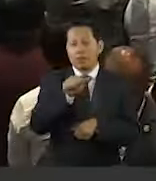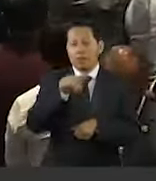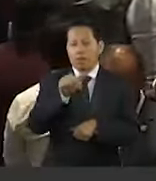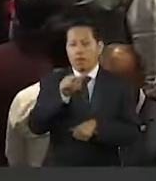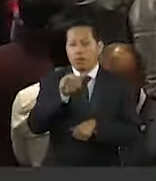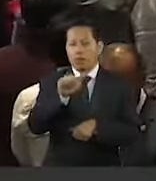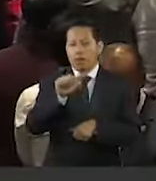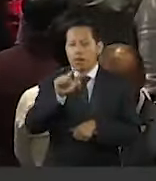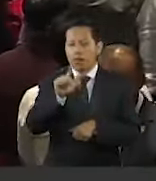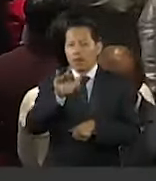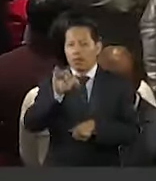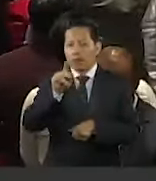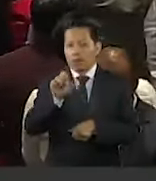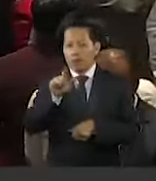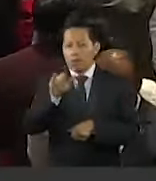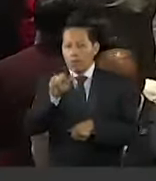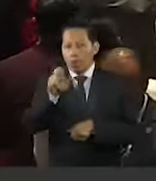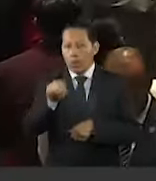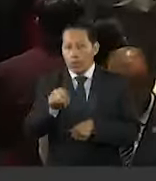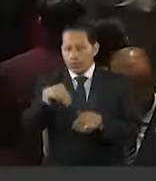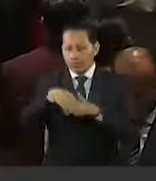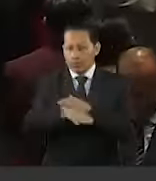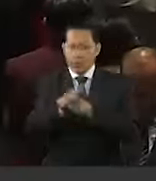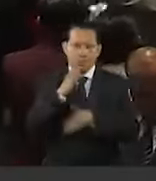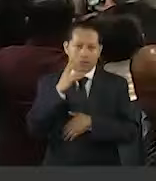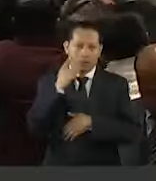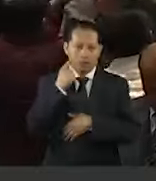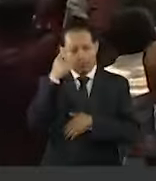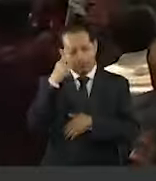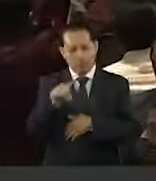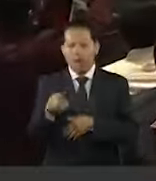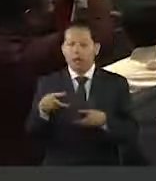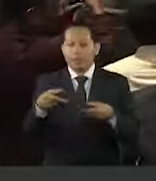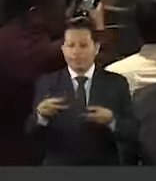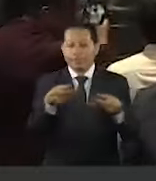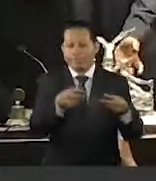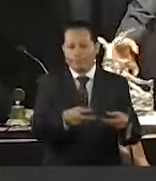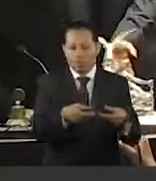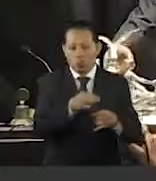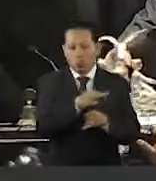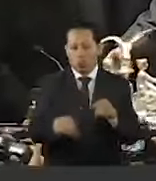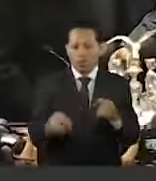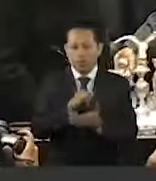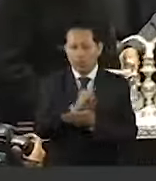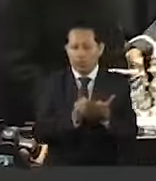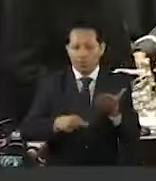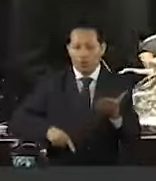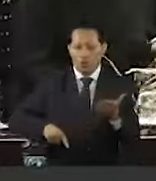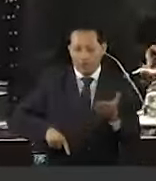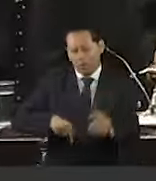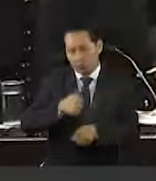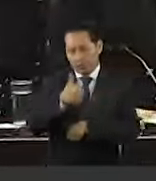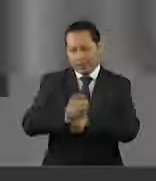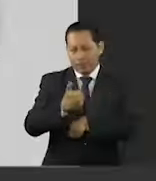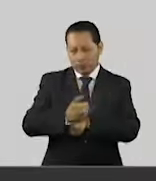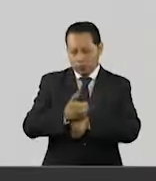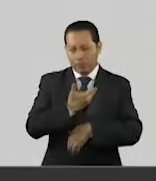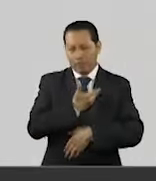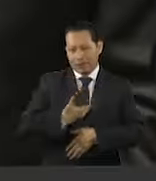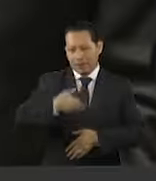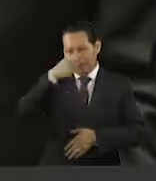al Palacio Legislativo de San Lázaro para hacer la entrega del 6º y último informe de gobierno del Ejecutivo Federal.